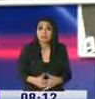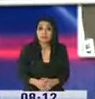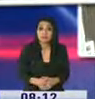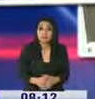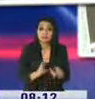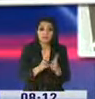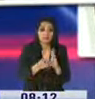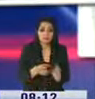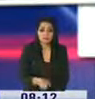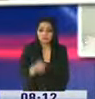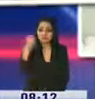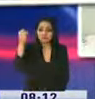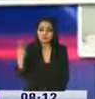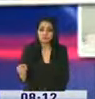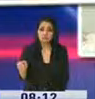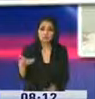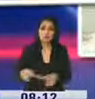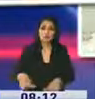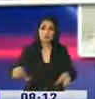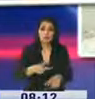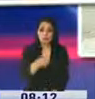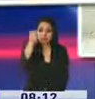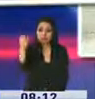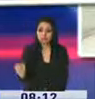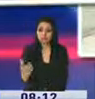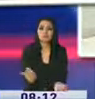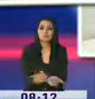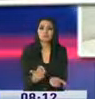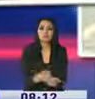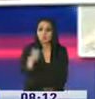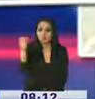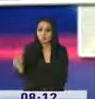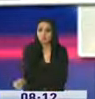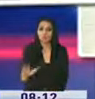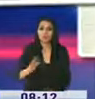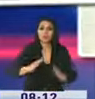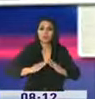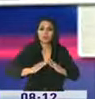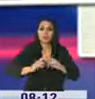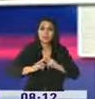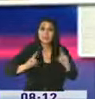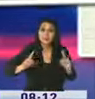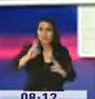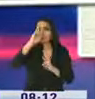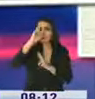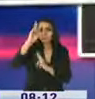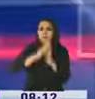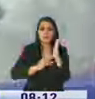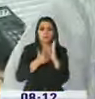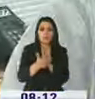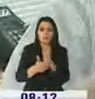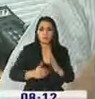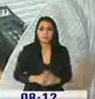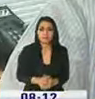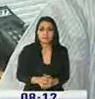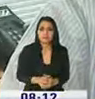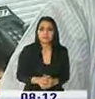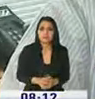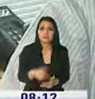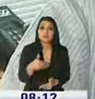y deposita en ese sector los residuos de su casa sin respetar el horario de frecuencia. Después